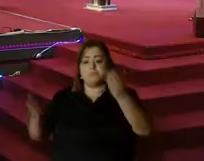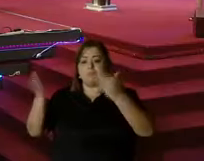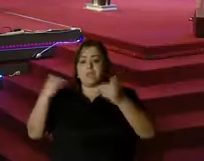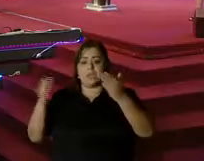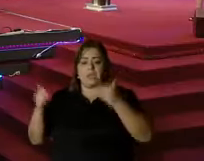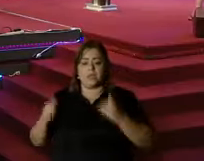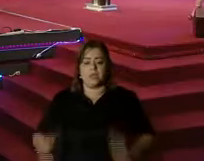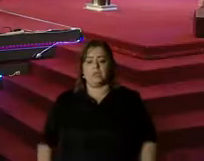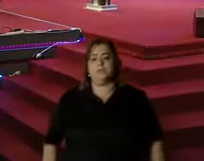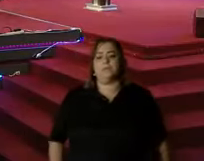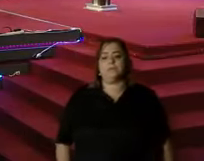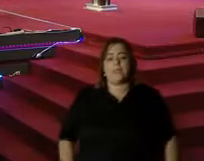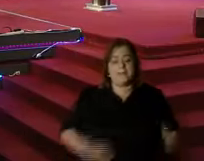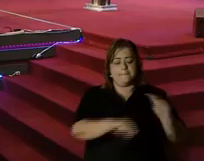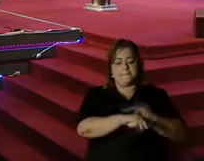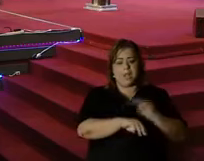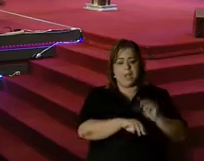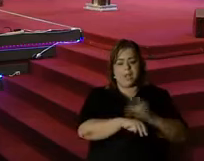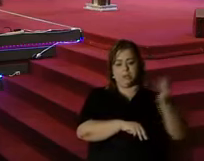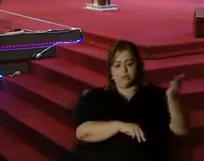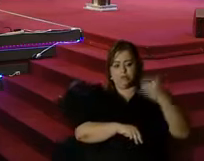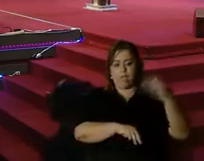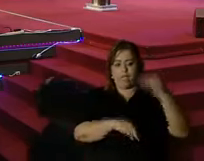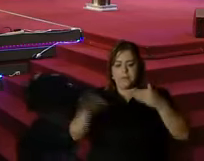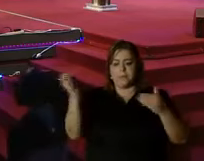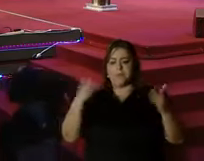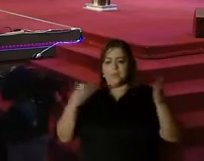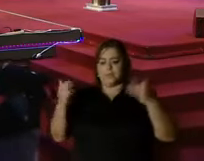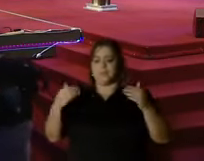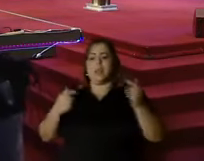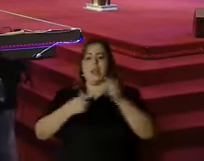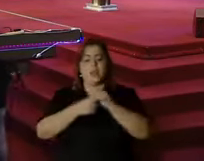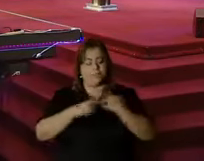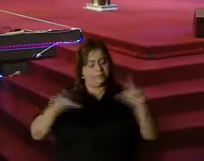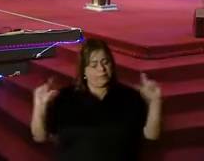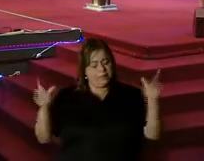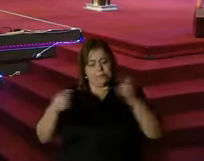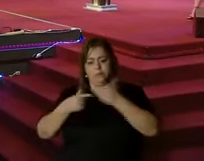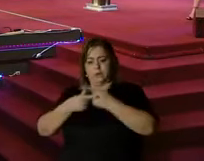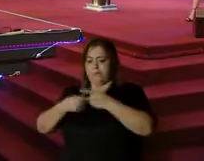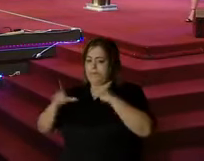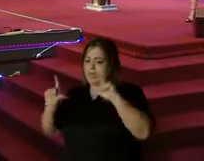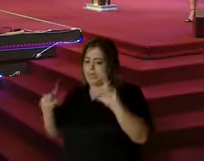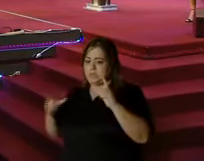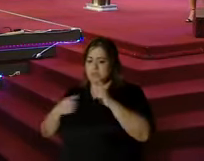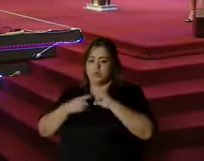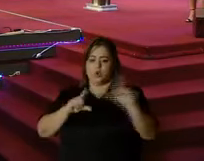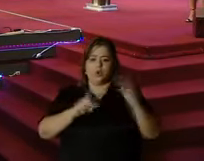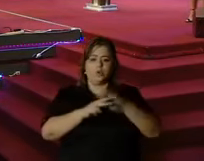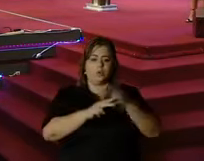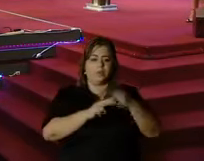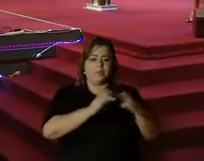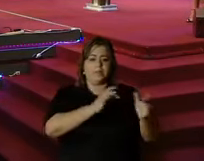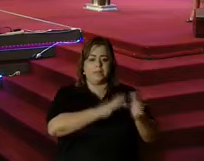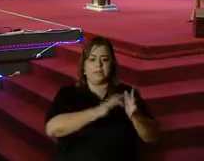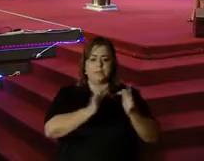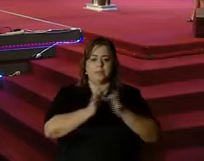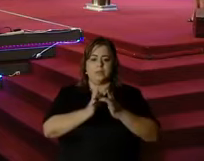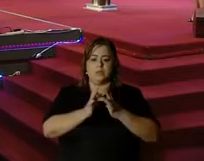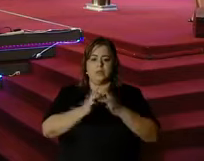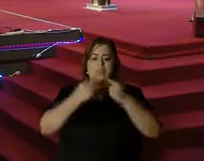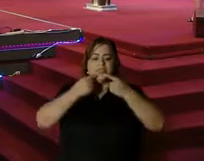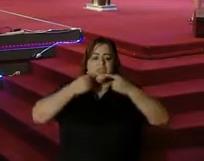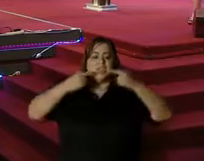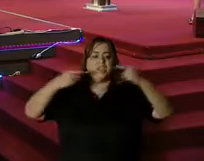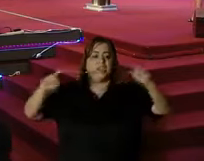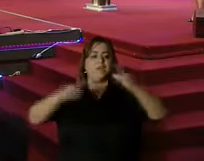Los ministros de la casa. Los ministros de la casa. Hay liberación. Hay liberación en el nombre de Jesús. Te declaro libre